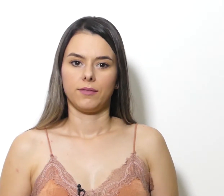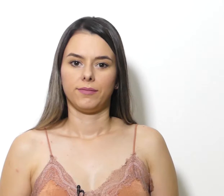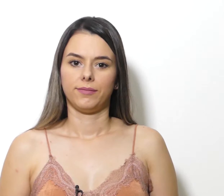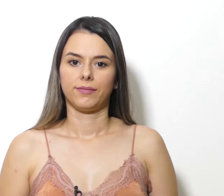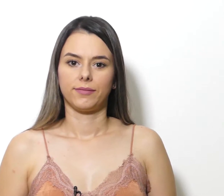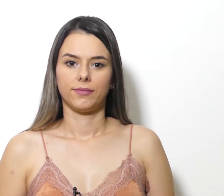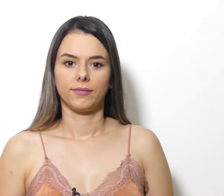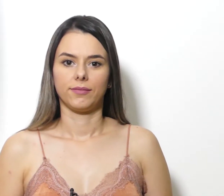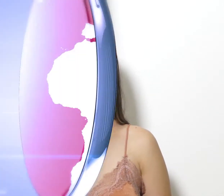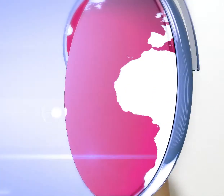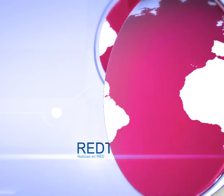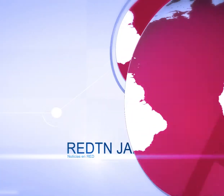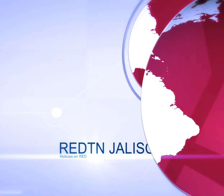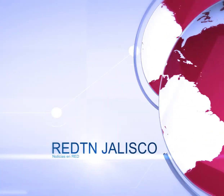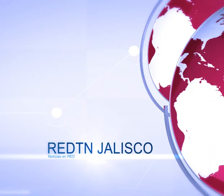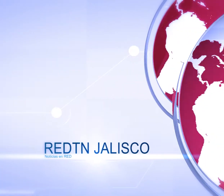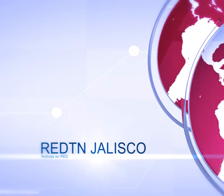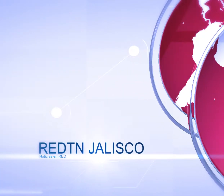medidas.